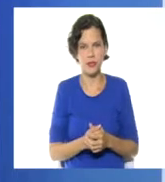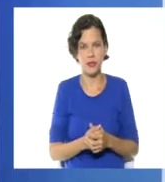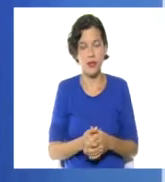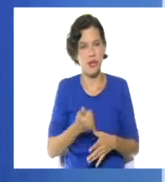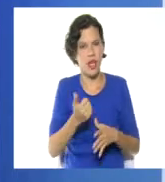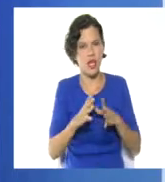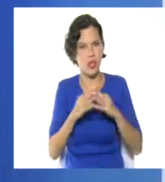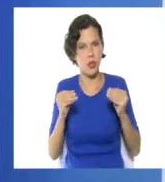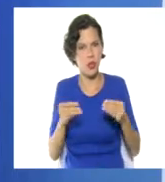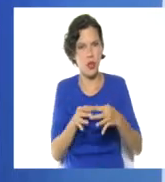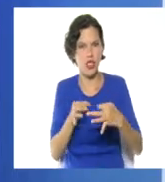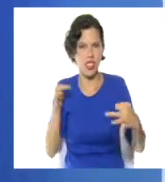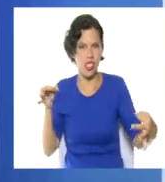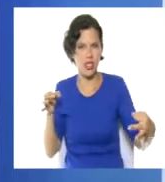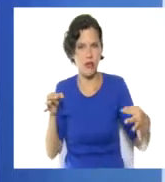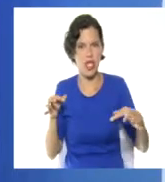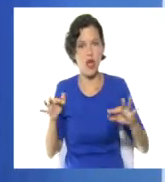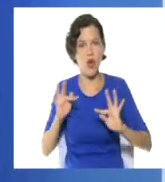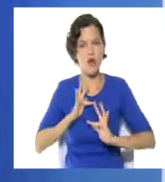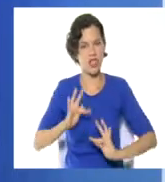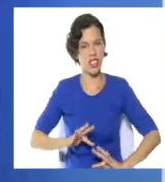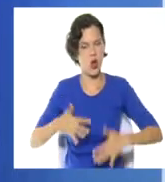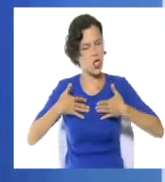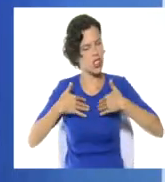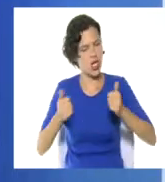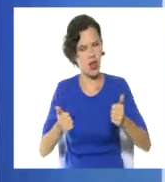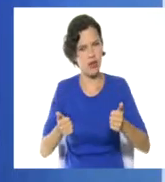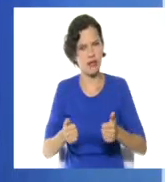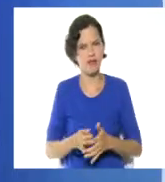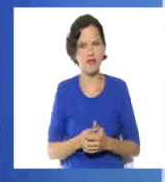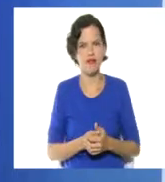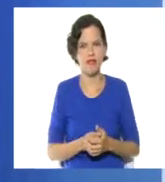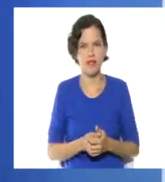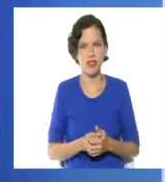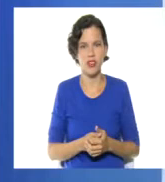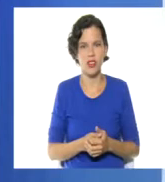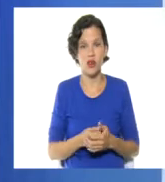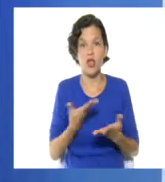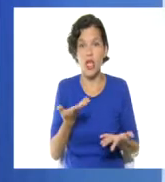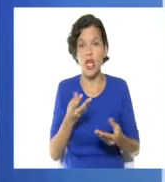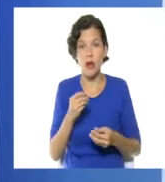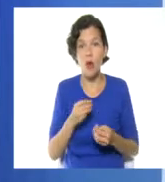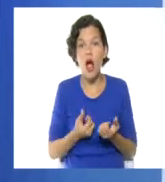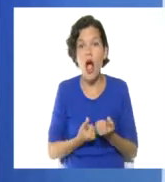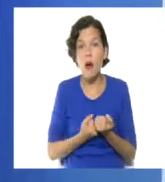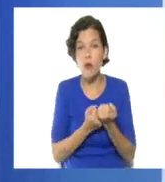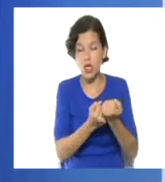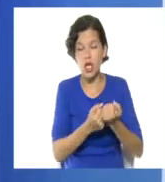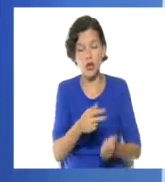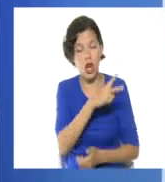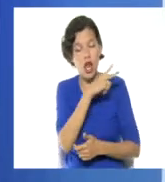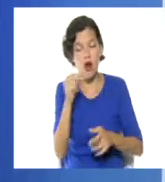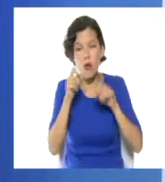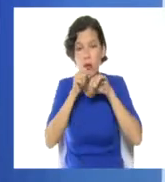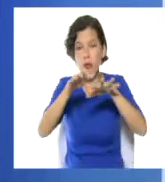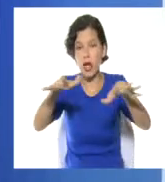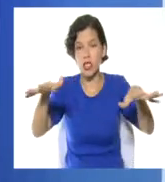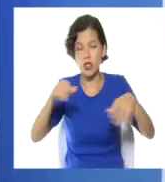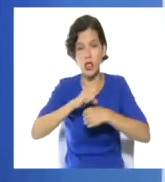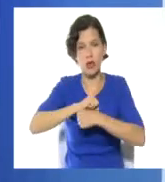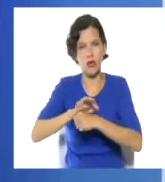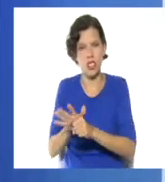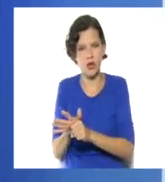por supuesto, mantener un distanciamiento físico saludable. Con ello estaremos contribuyendo a la no propagación de